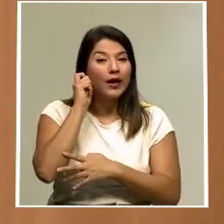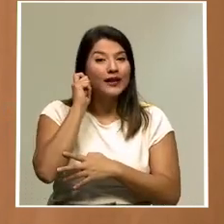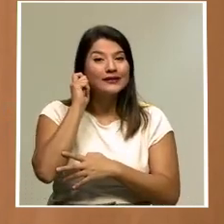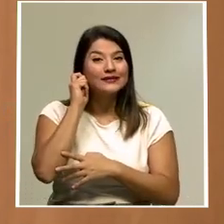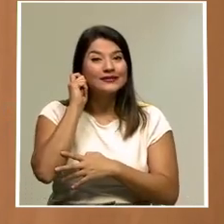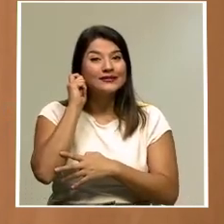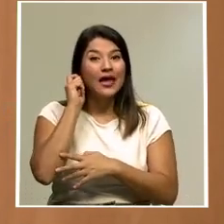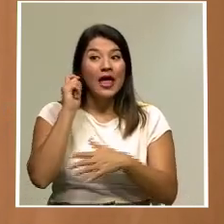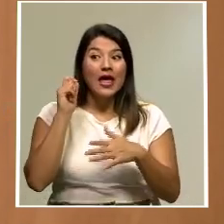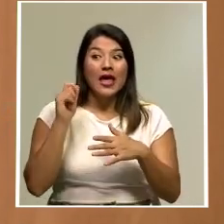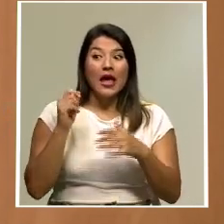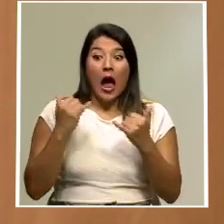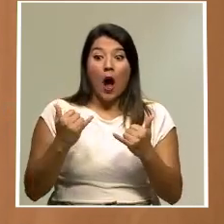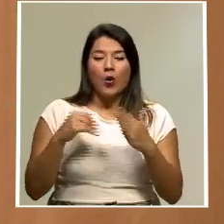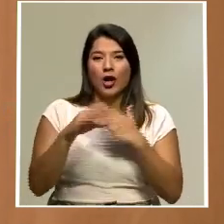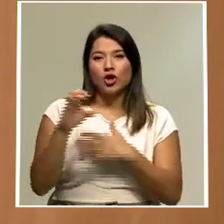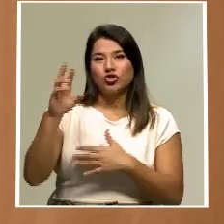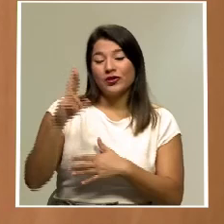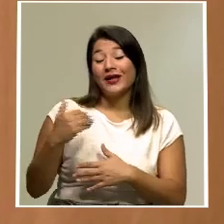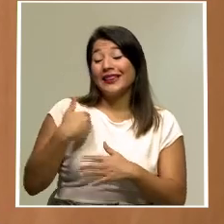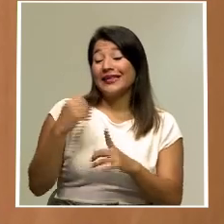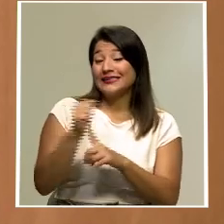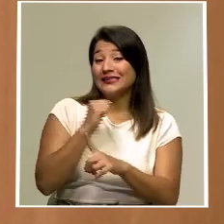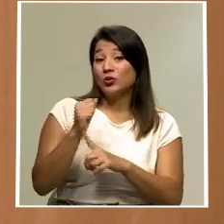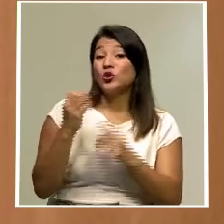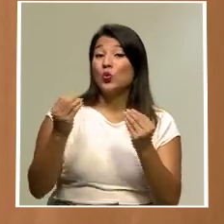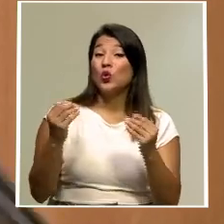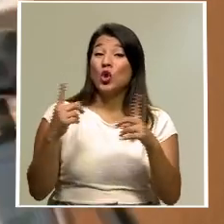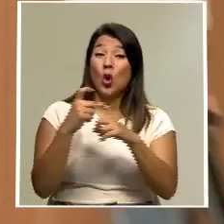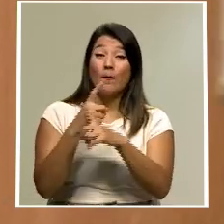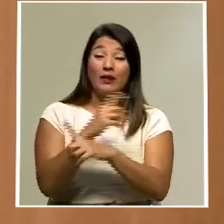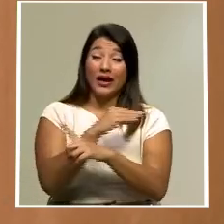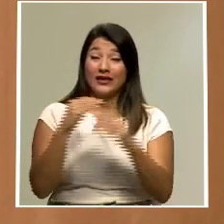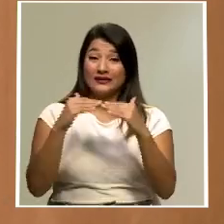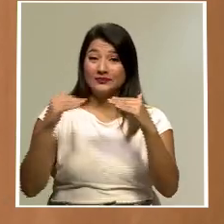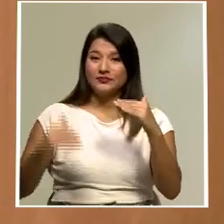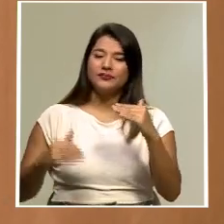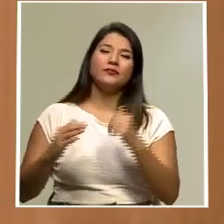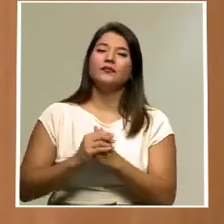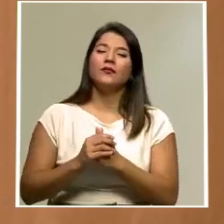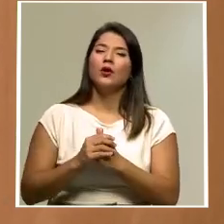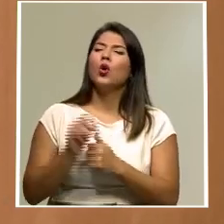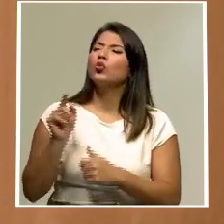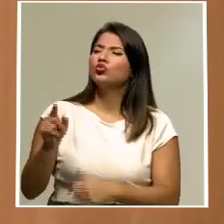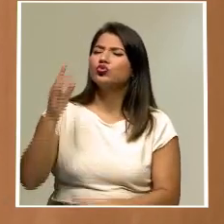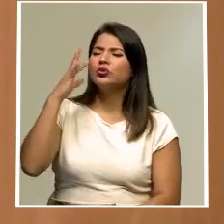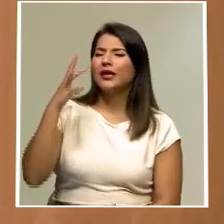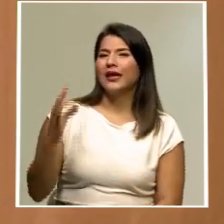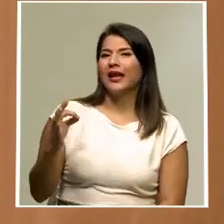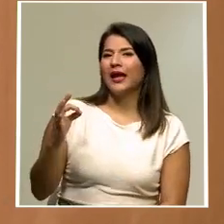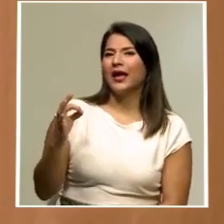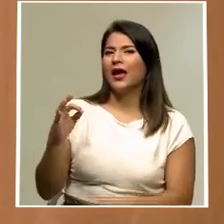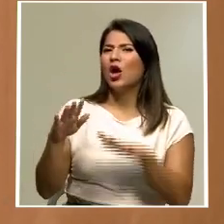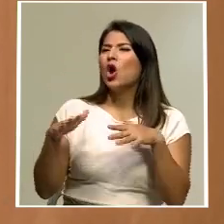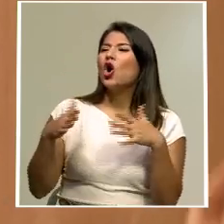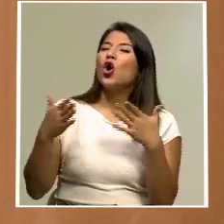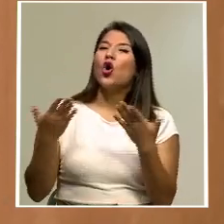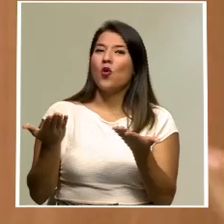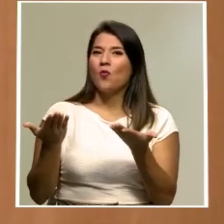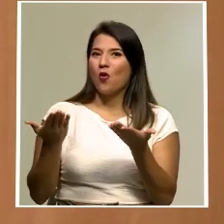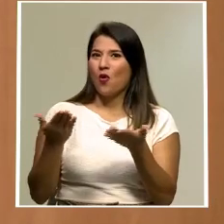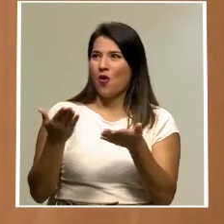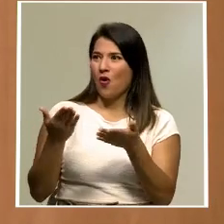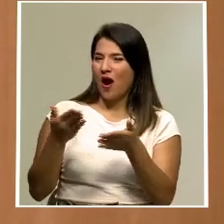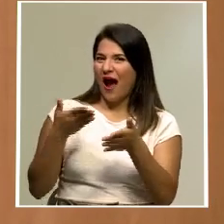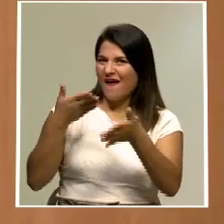en nuestro país viven condiciones muy complejas y muy desiguales. ¿Cree usted que le afecta el tema de la deuda que